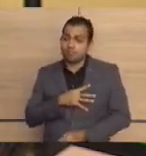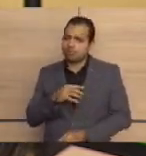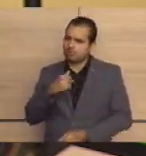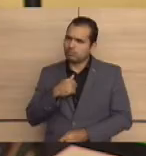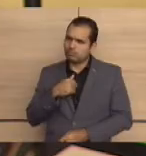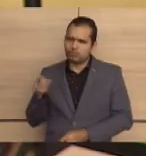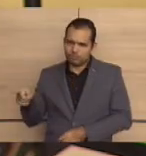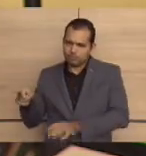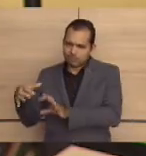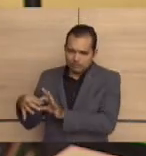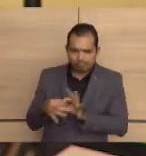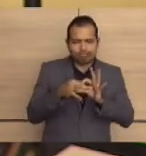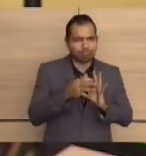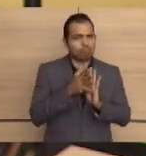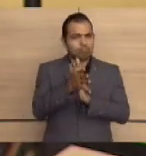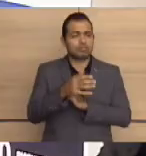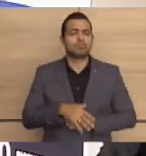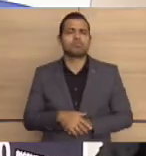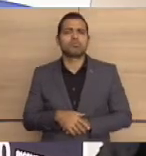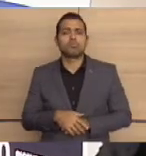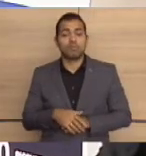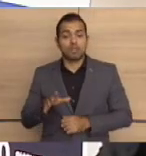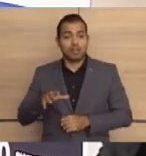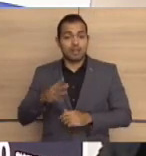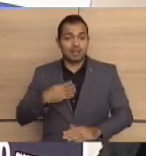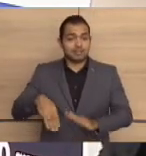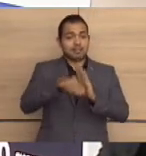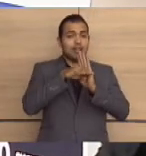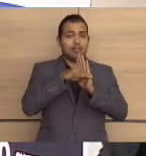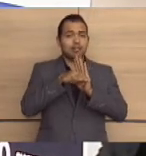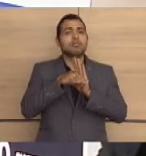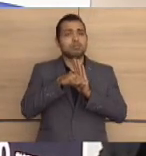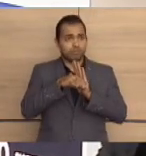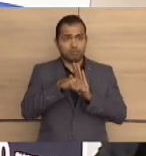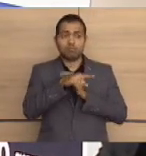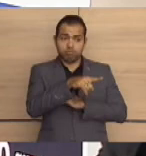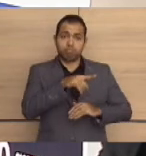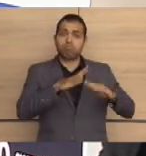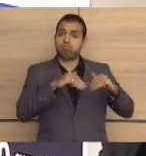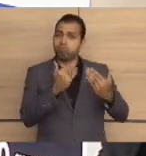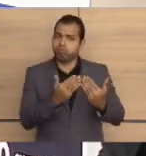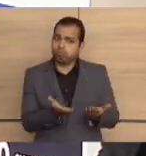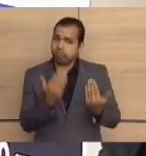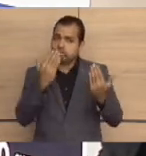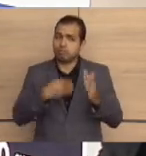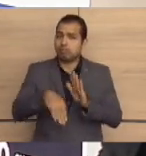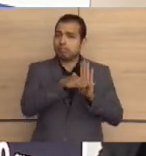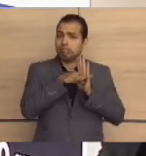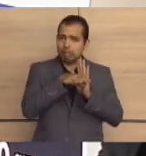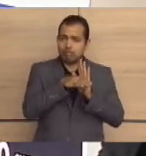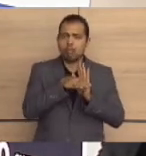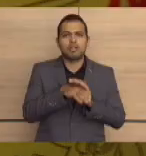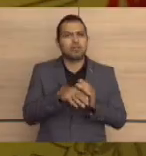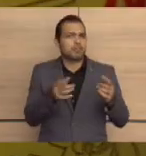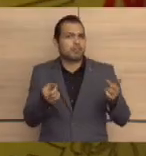los estándares que son un dispositivo de poder en la escuela, yo quisiera que se revisara los libros de texto